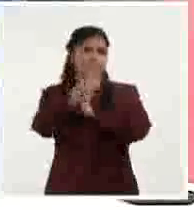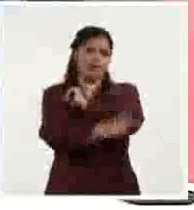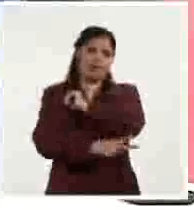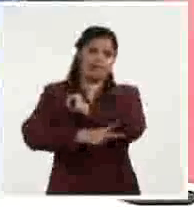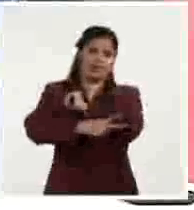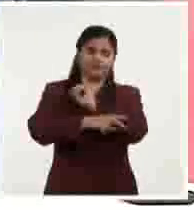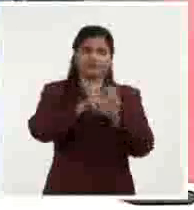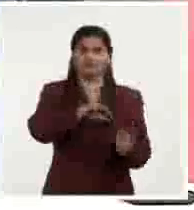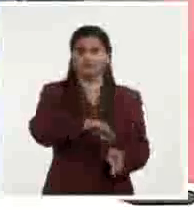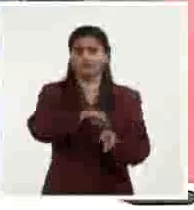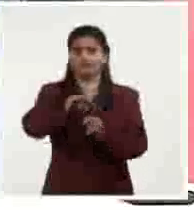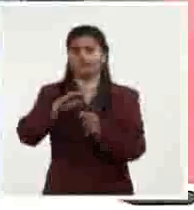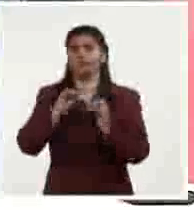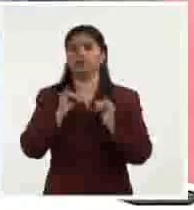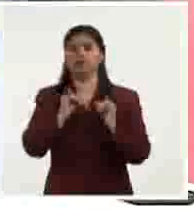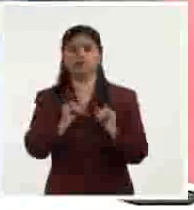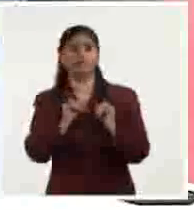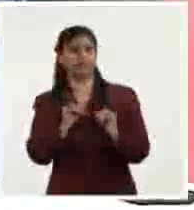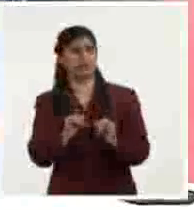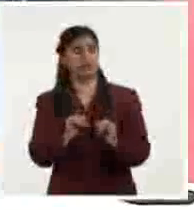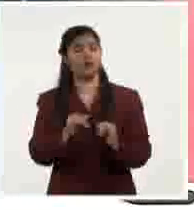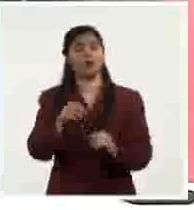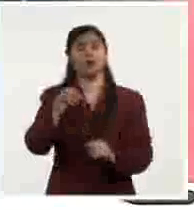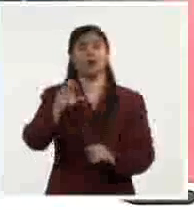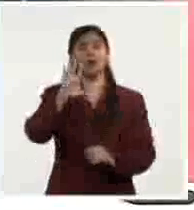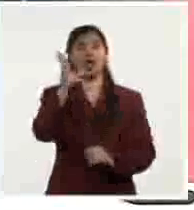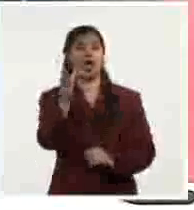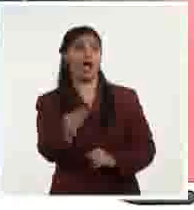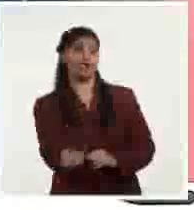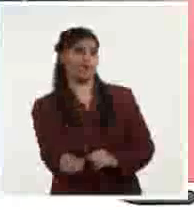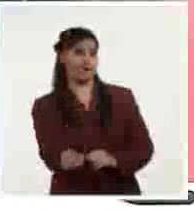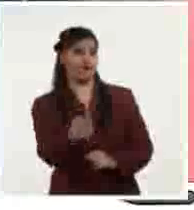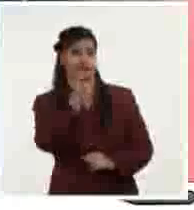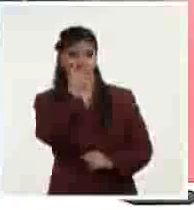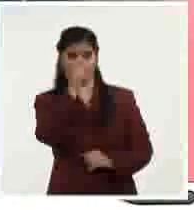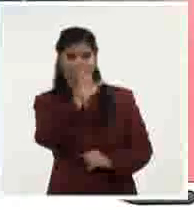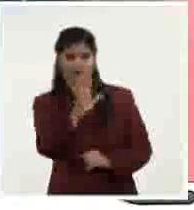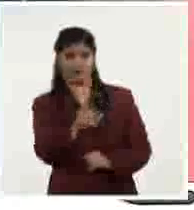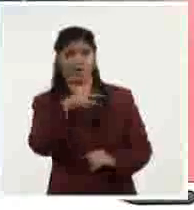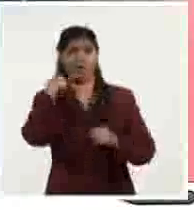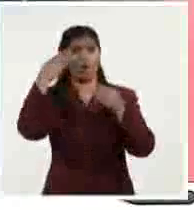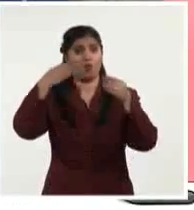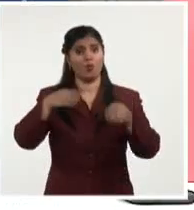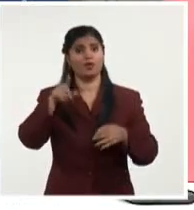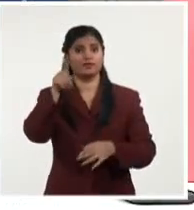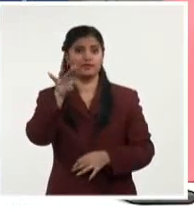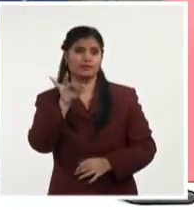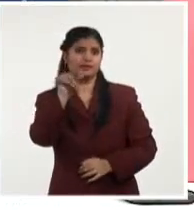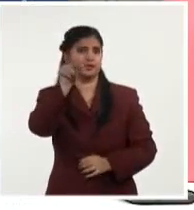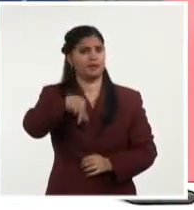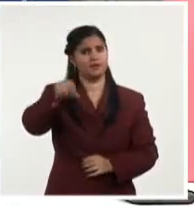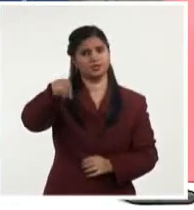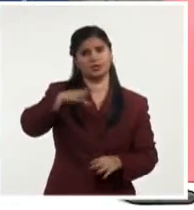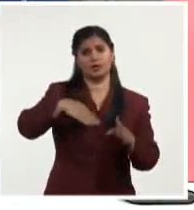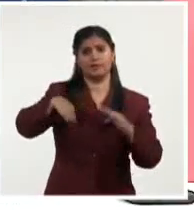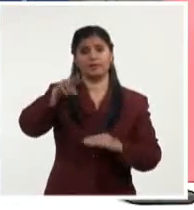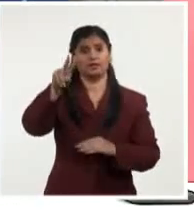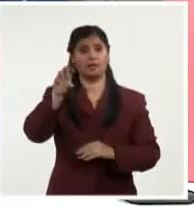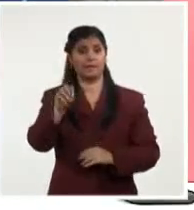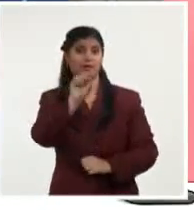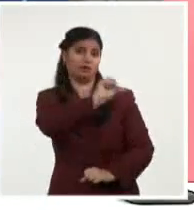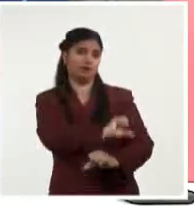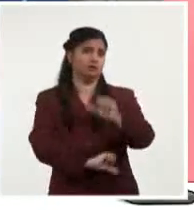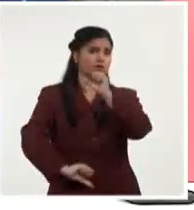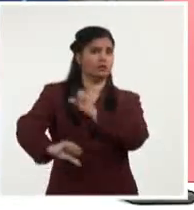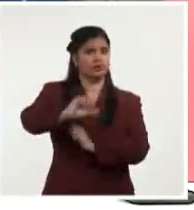Nos vamos ahora periodísticamente hablando hasta África. Al menos 17 personas murieron y más de 20 resultaron heridas en un atentado con